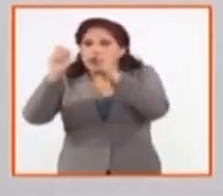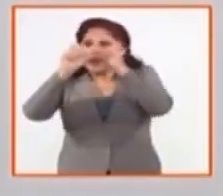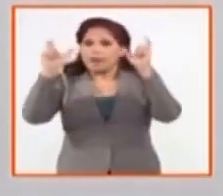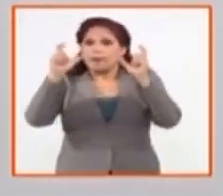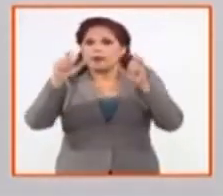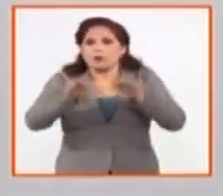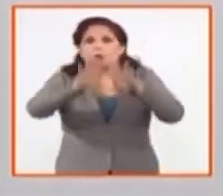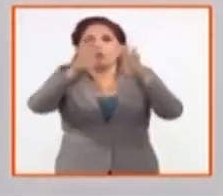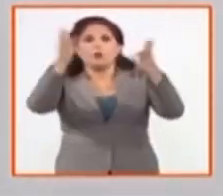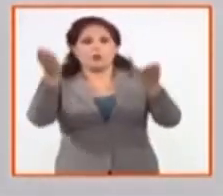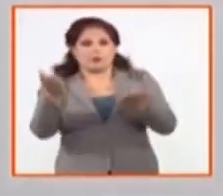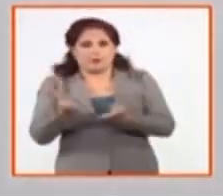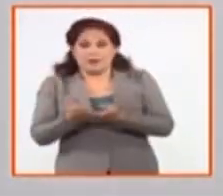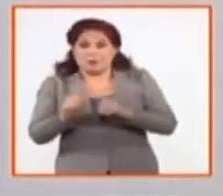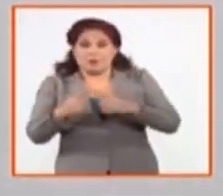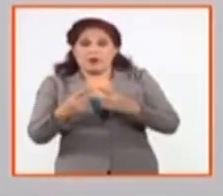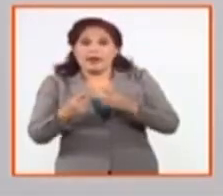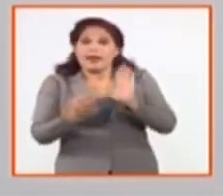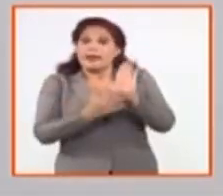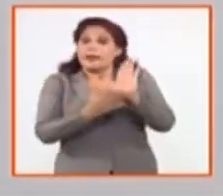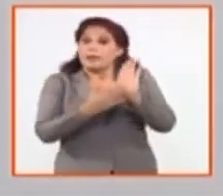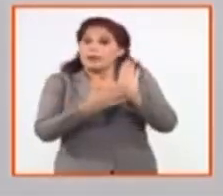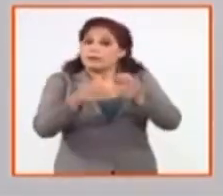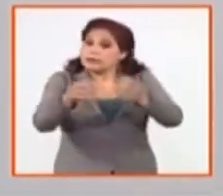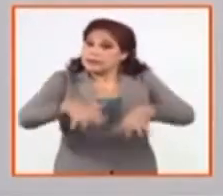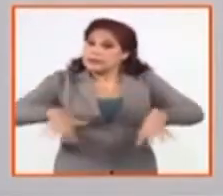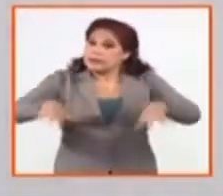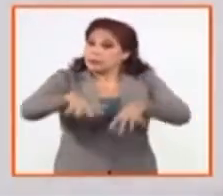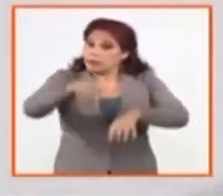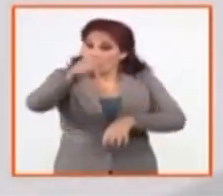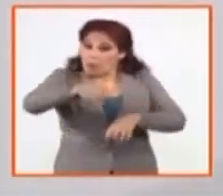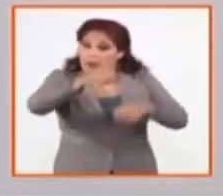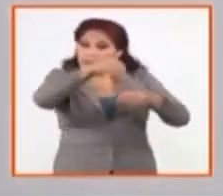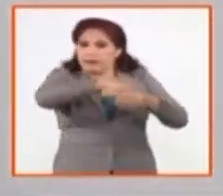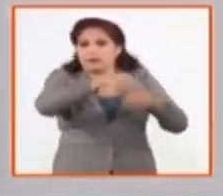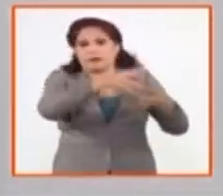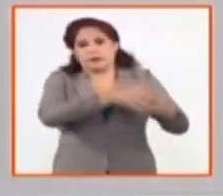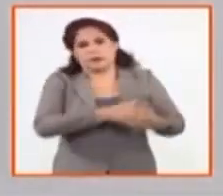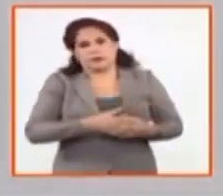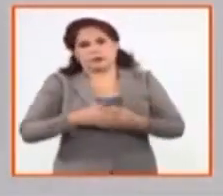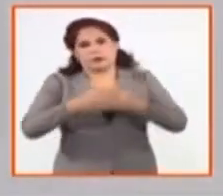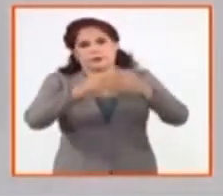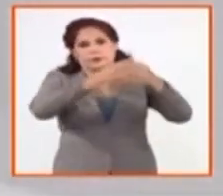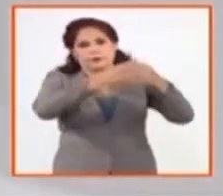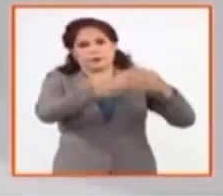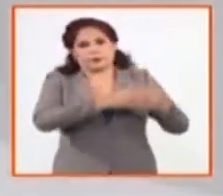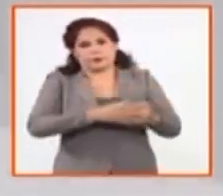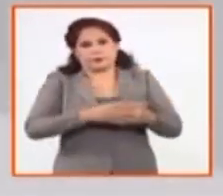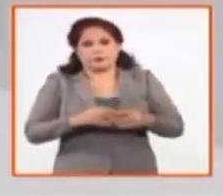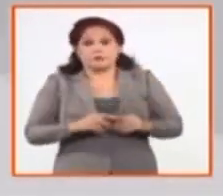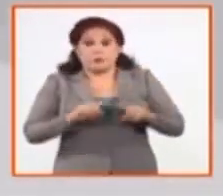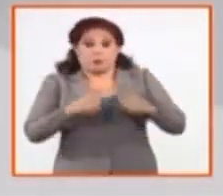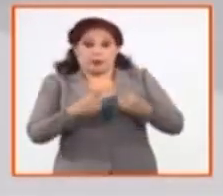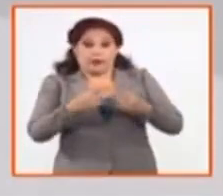la situación, yo no la voy a calificar, que tiene hoy Estados Unidos. Y esto es